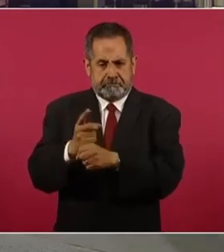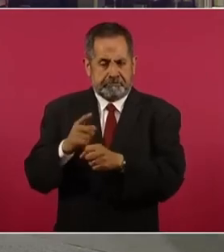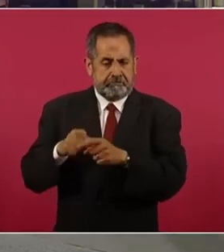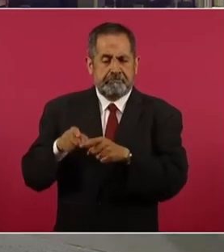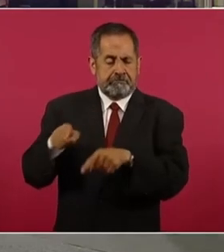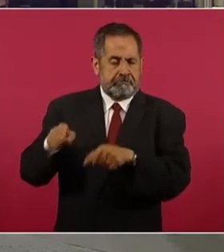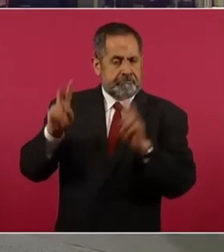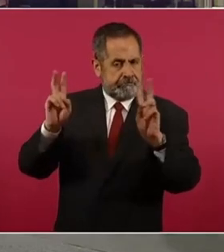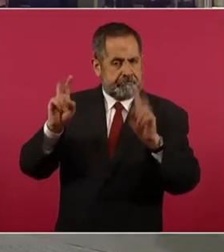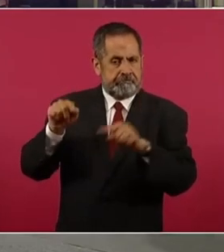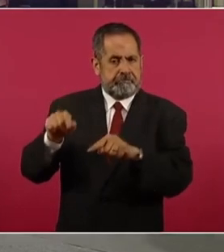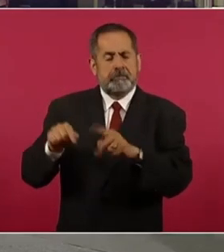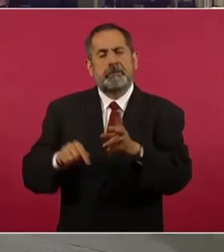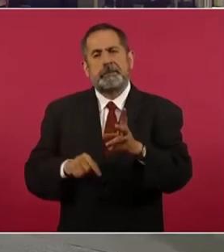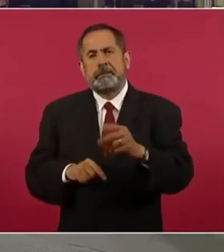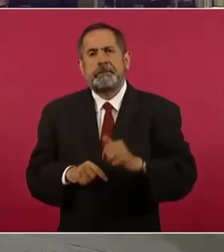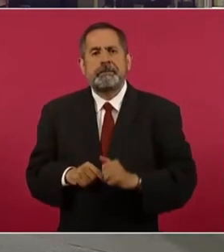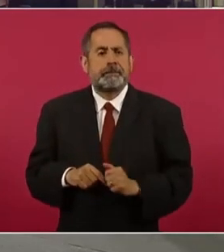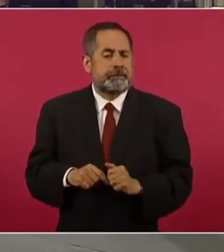es